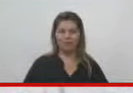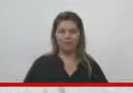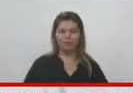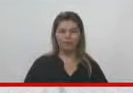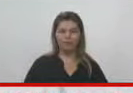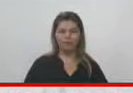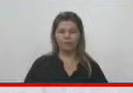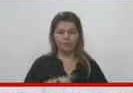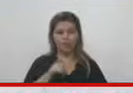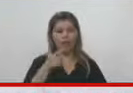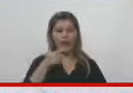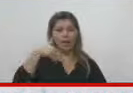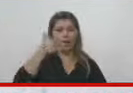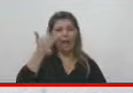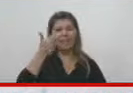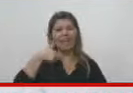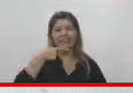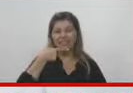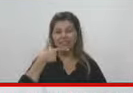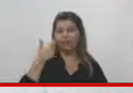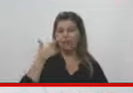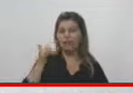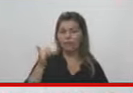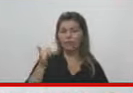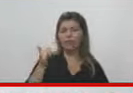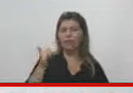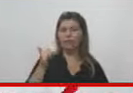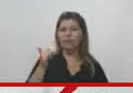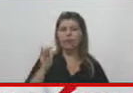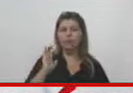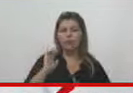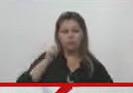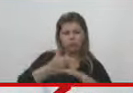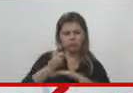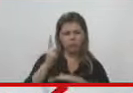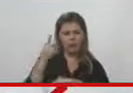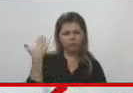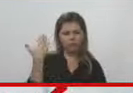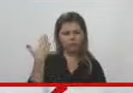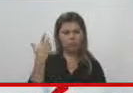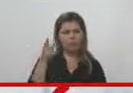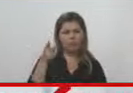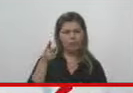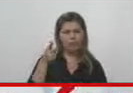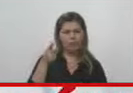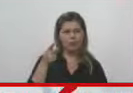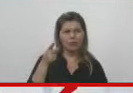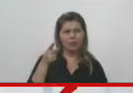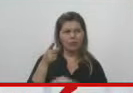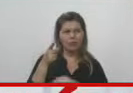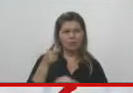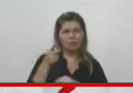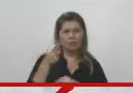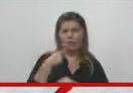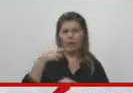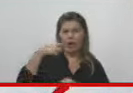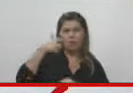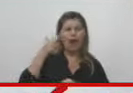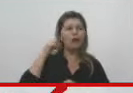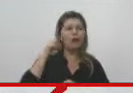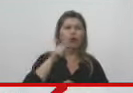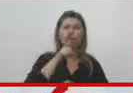Sí, senador Mayans. O sea, no vamos a tener miembro informante, entonces, porque usted le dijo como miembro informante a Pagotto.